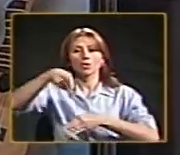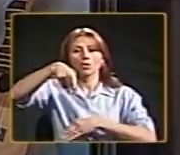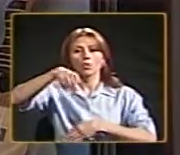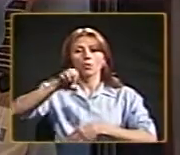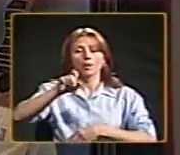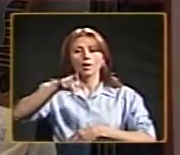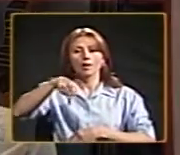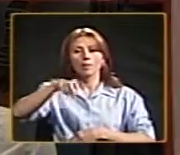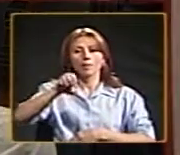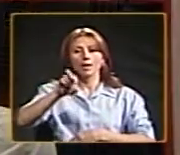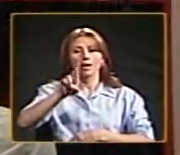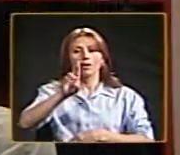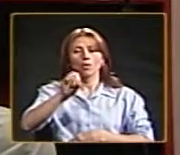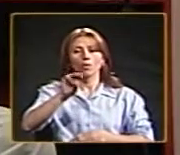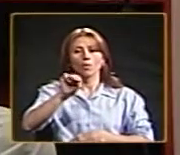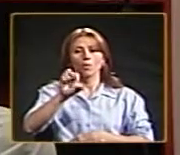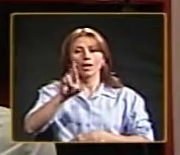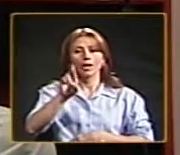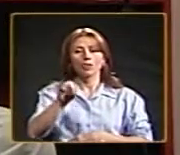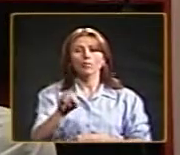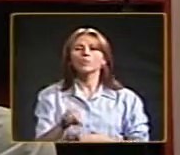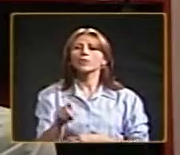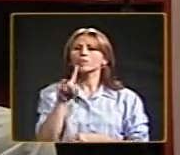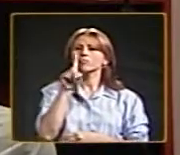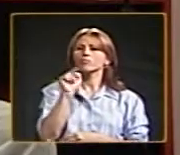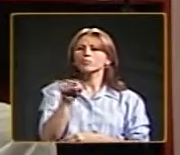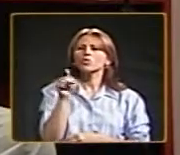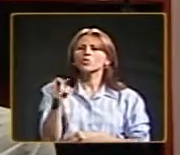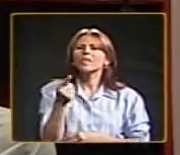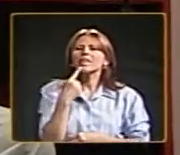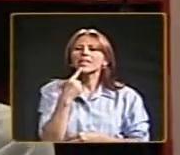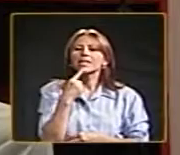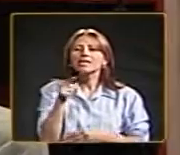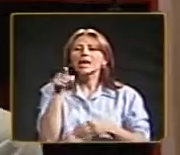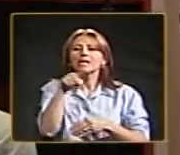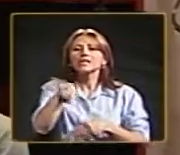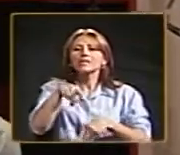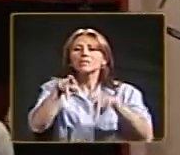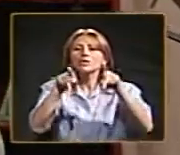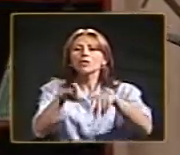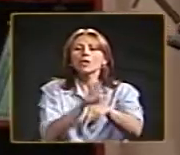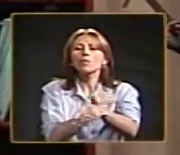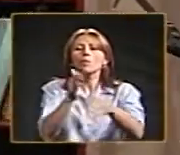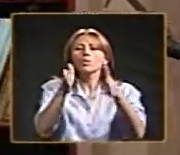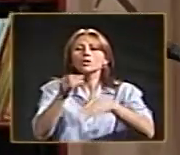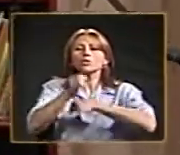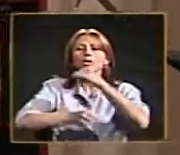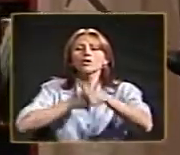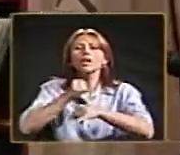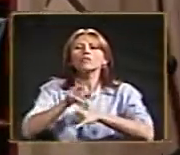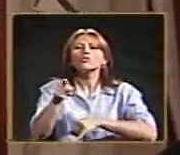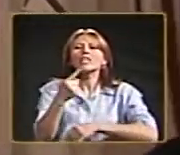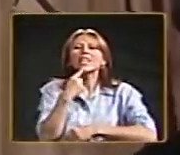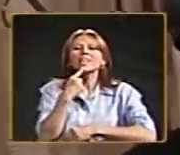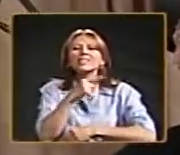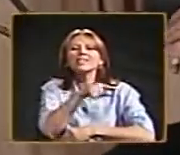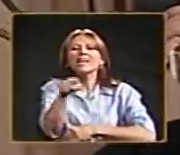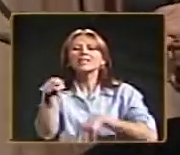dice usted a estos músicos con este renombre internacional, con esta maestría? ¿Qué le dice usted para traérselos todos juntos a Costa